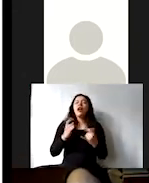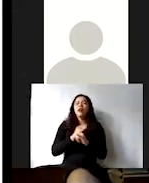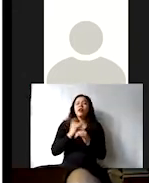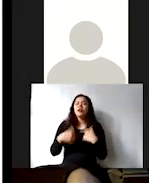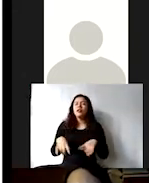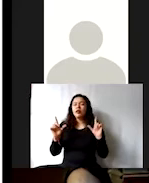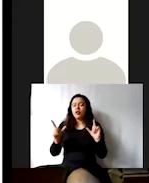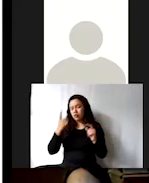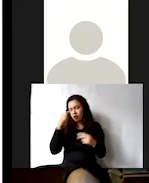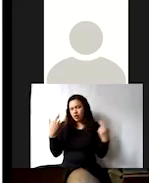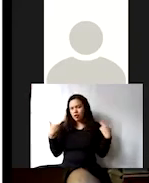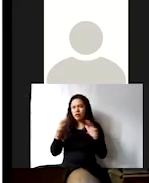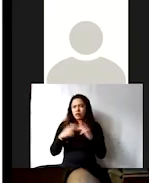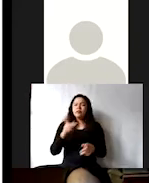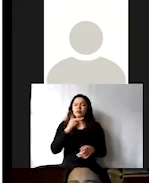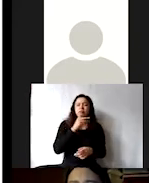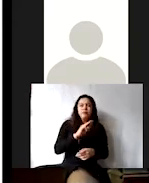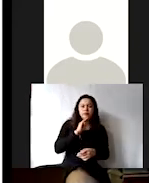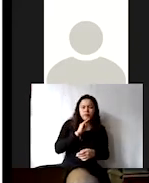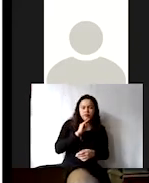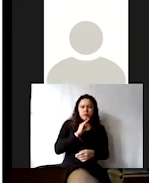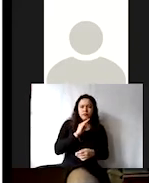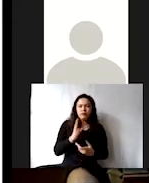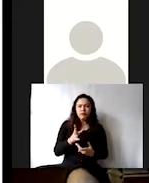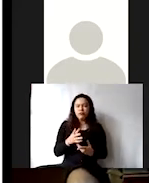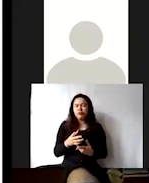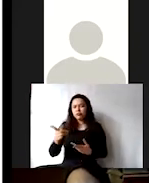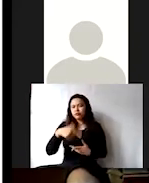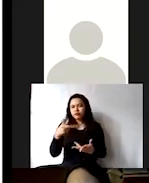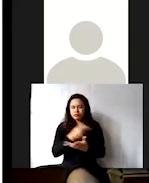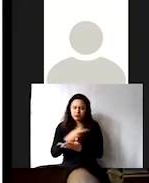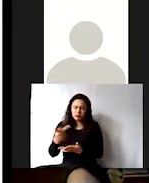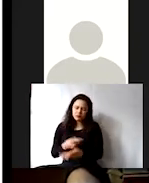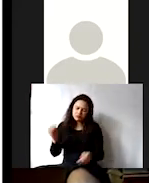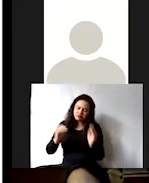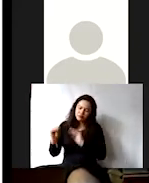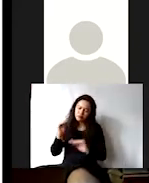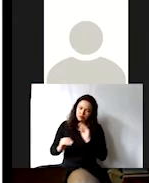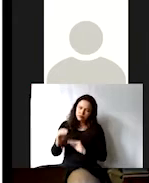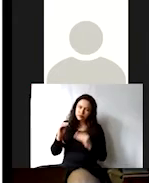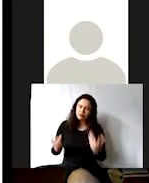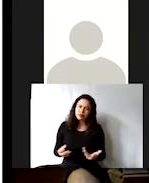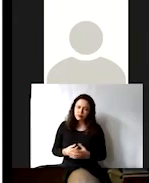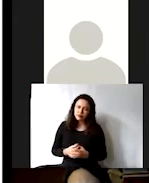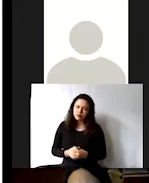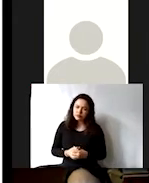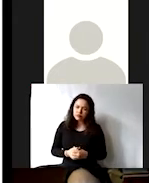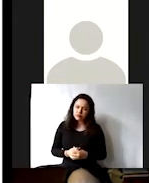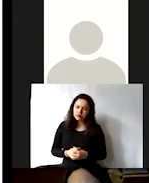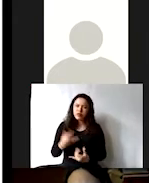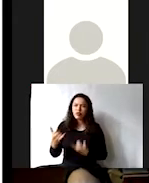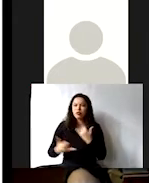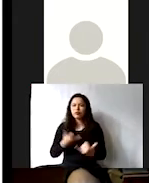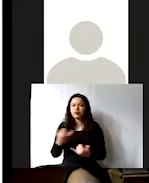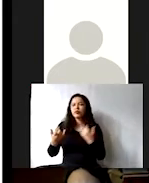para maestros y padres que les permite hacer planeaciones y planeaciones didácticas,